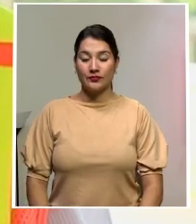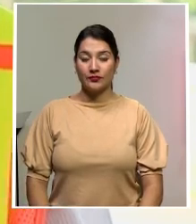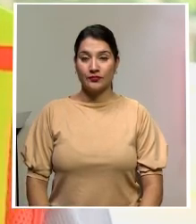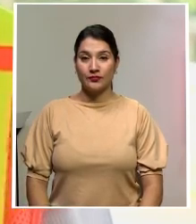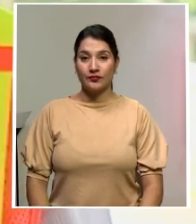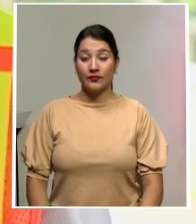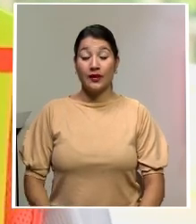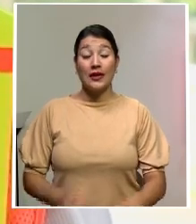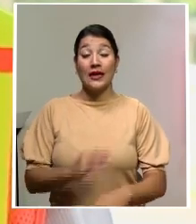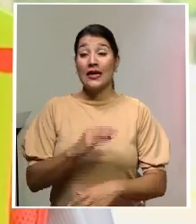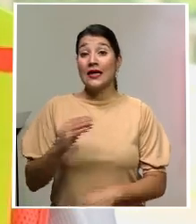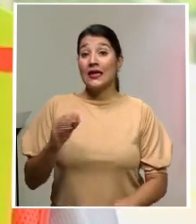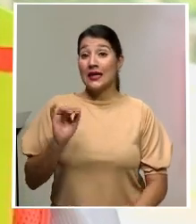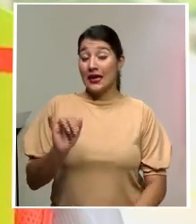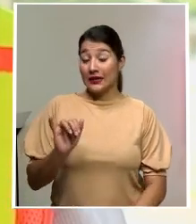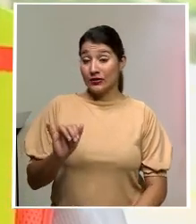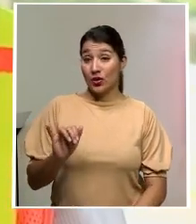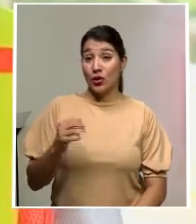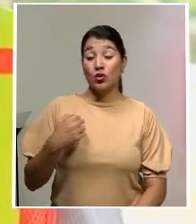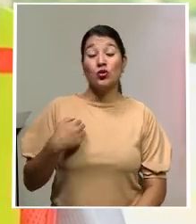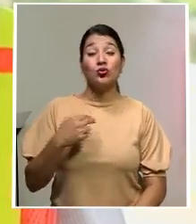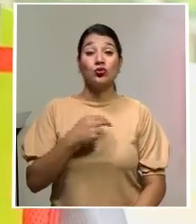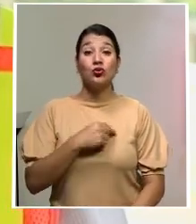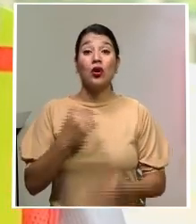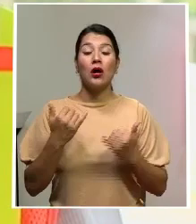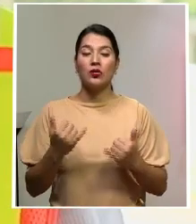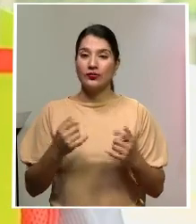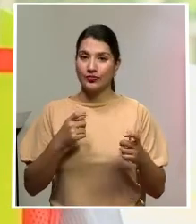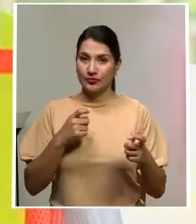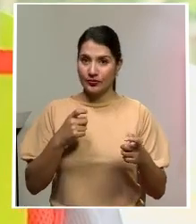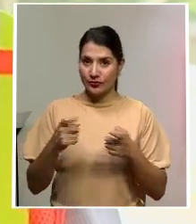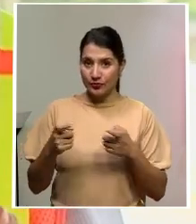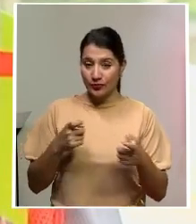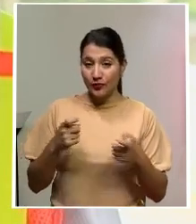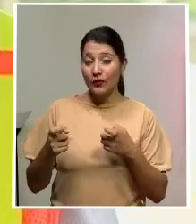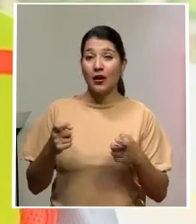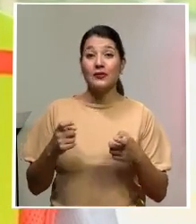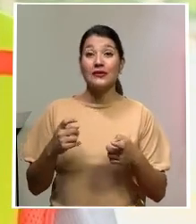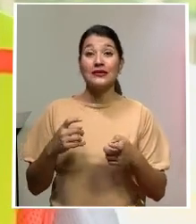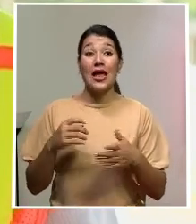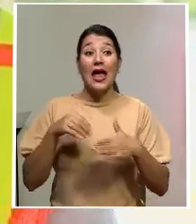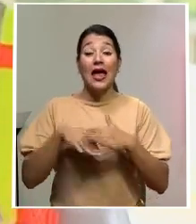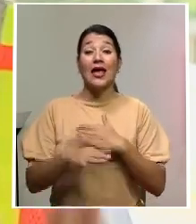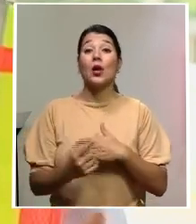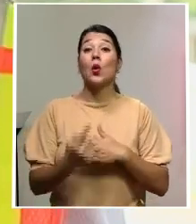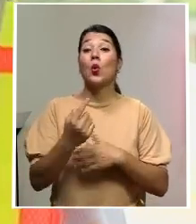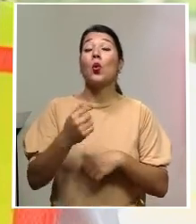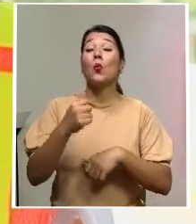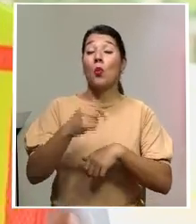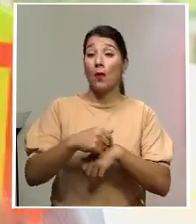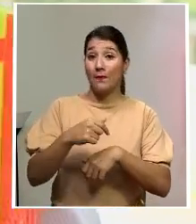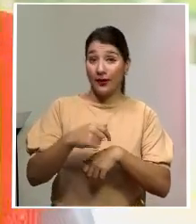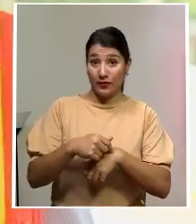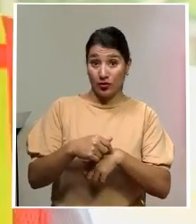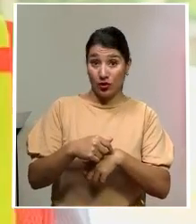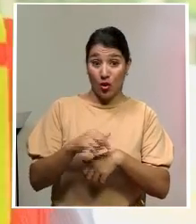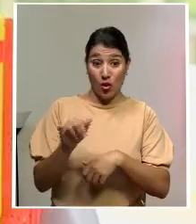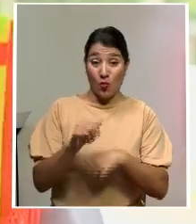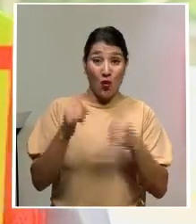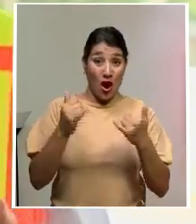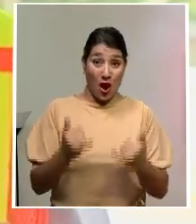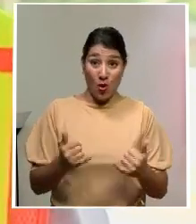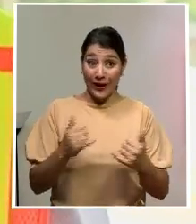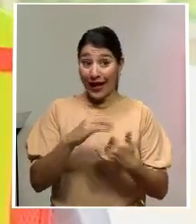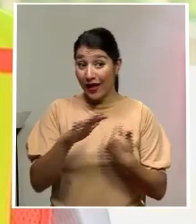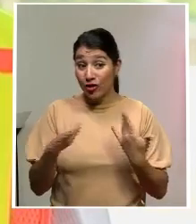y esto lo estamos manejando dentro de un momento en donde todo el sector transporte, como se sabe,